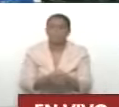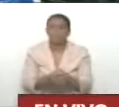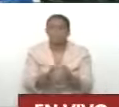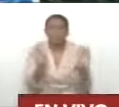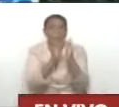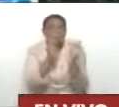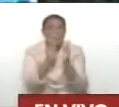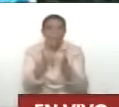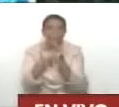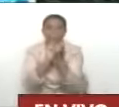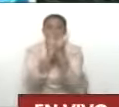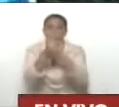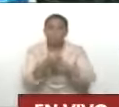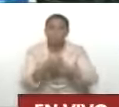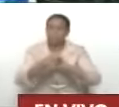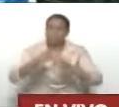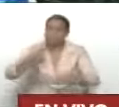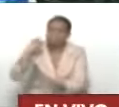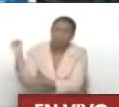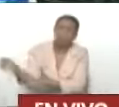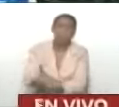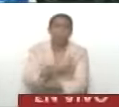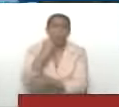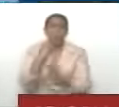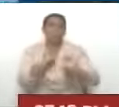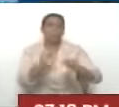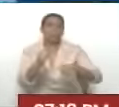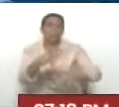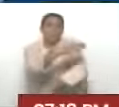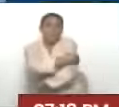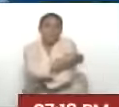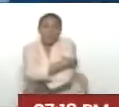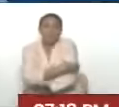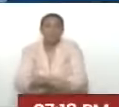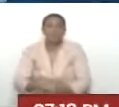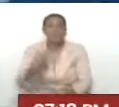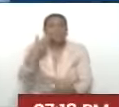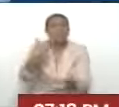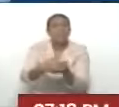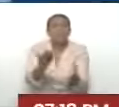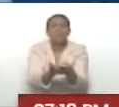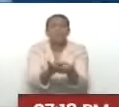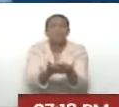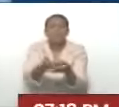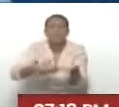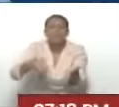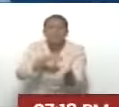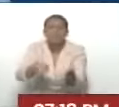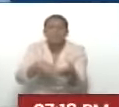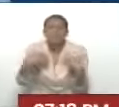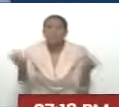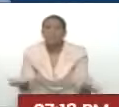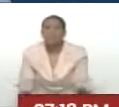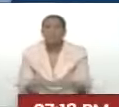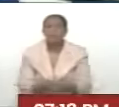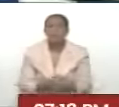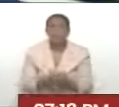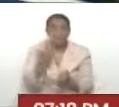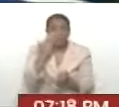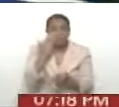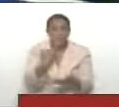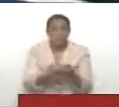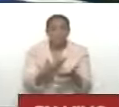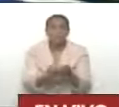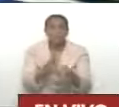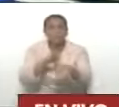Que se convirtió en el revolcatorio contra él. El revolcatorio. ¿Y qué traes ahí tú? Bueno. De Mario, bienvenido. Ah, por cierto,